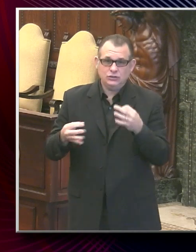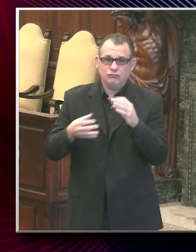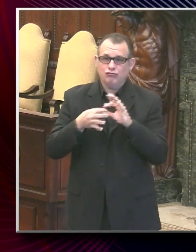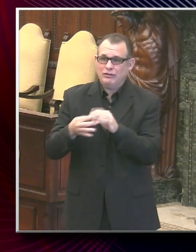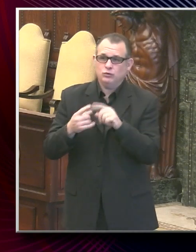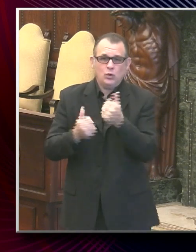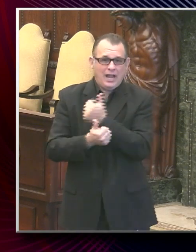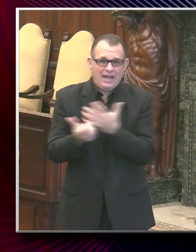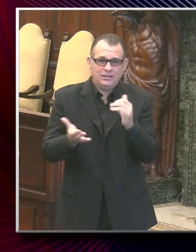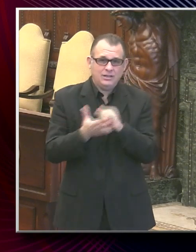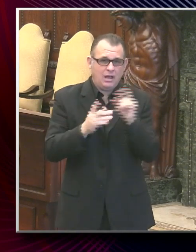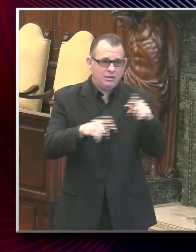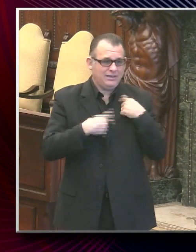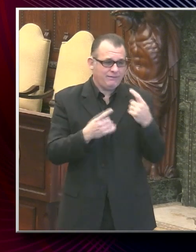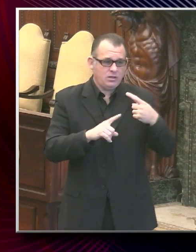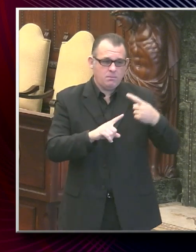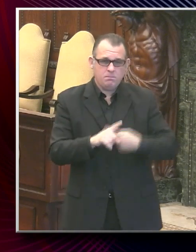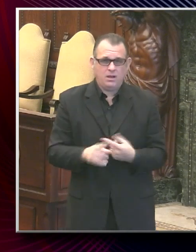happened in the last month.